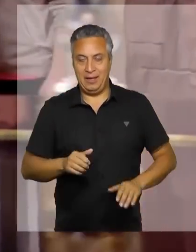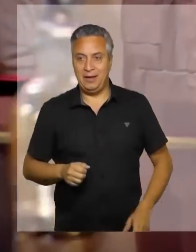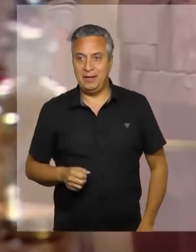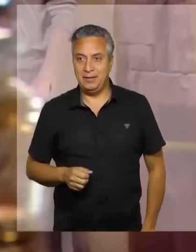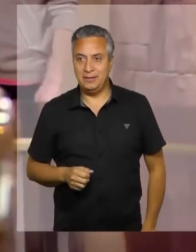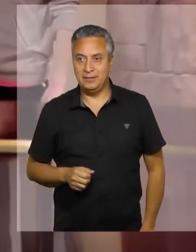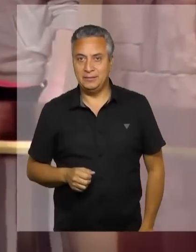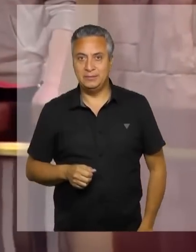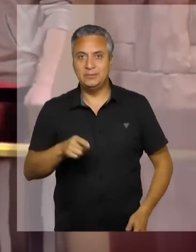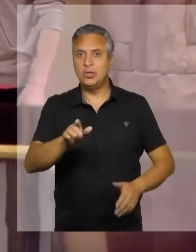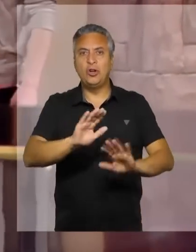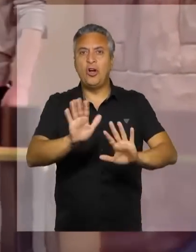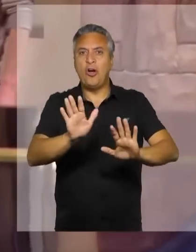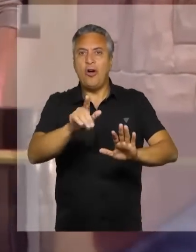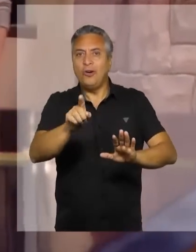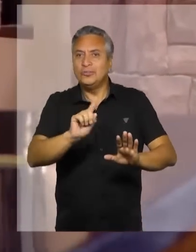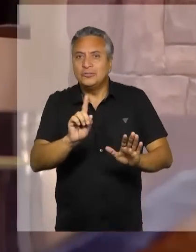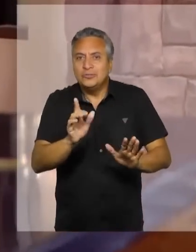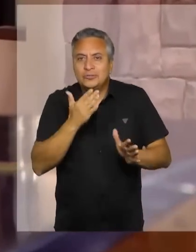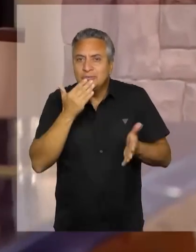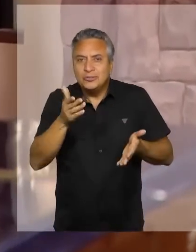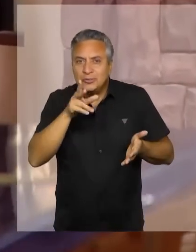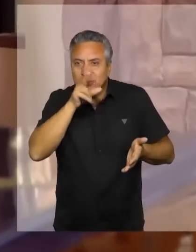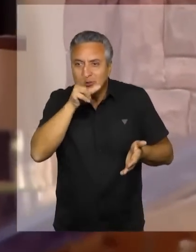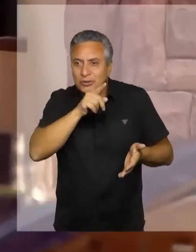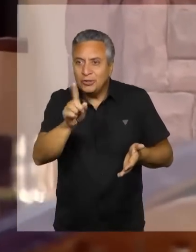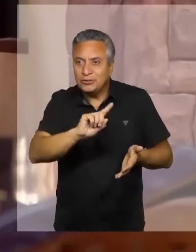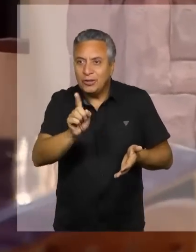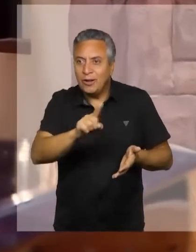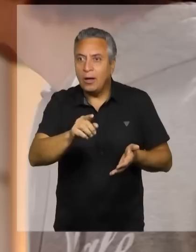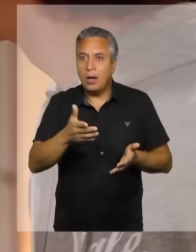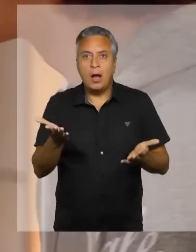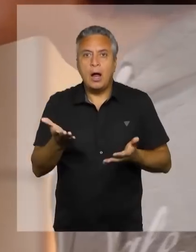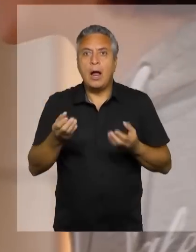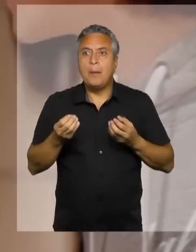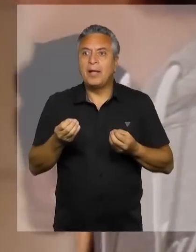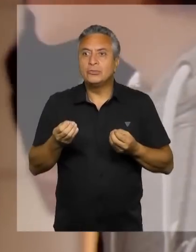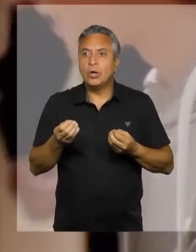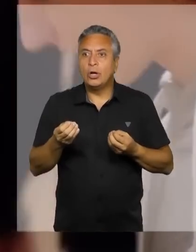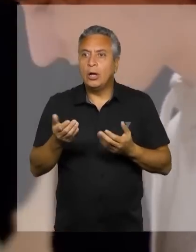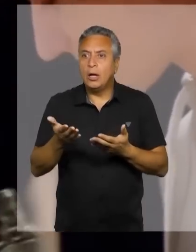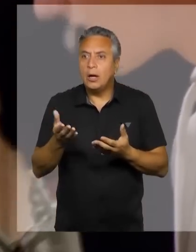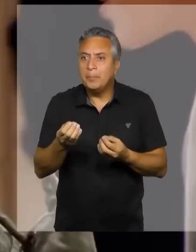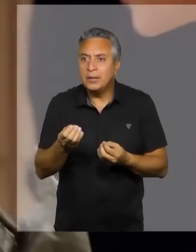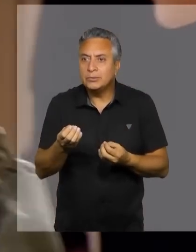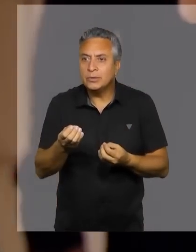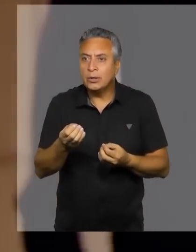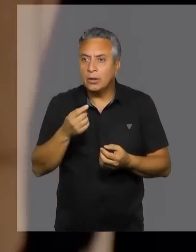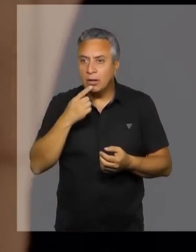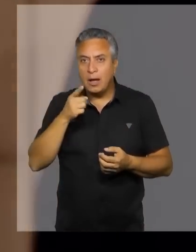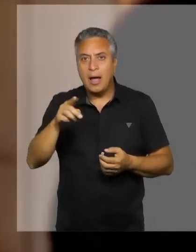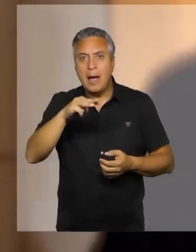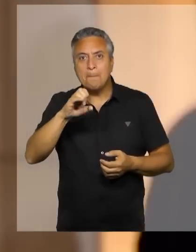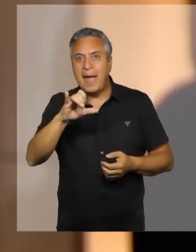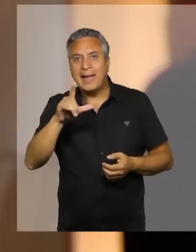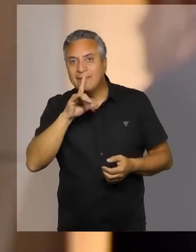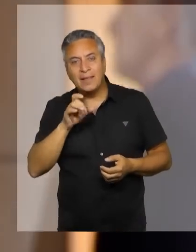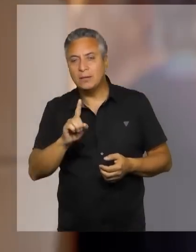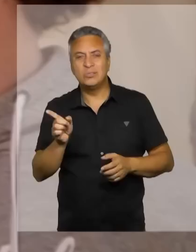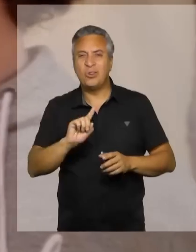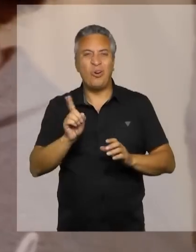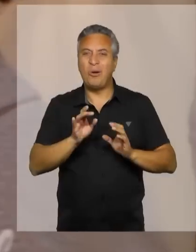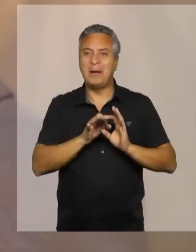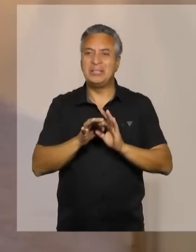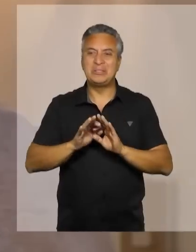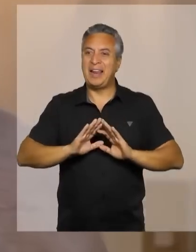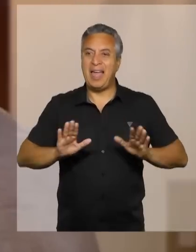free. No seas tonto, no te atraes nada. ¿Cómo te atraes? ¿Y qué pasó con la Maite? Nada, con la Maite nada, no pasó nada. No te metas. Ay,